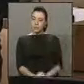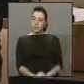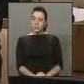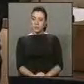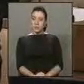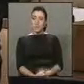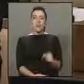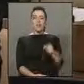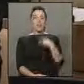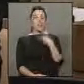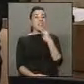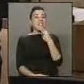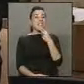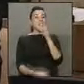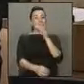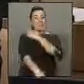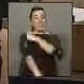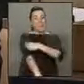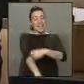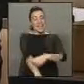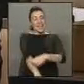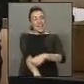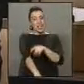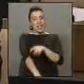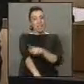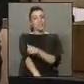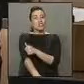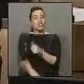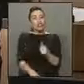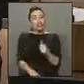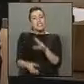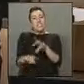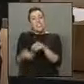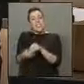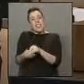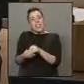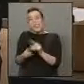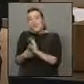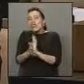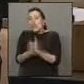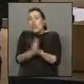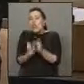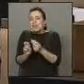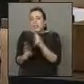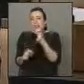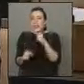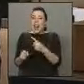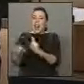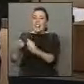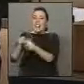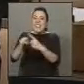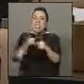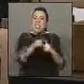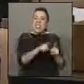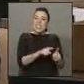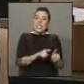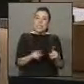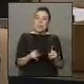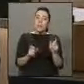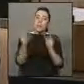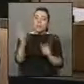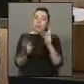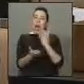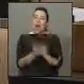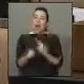quienes venimos de regiones, que eso solo conforma una parte de nuestros habitantes. Nuestra diversidad alberga otras personas,